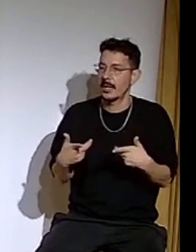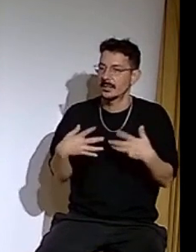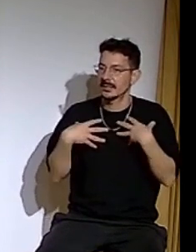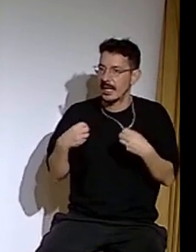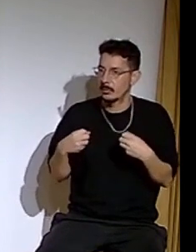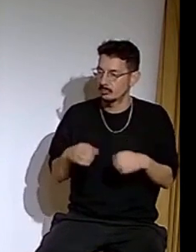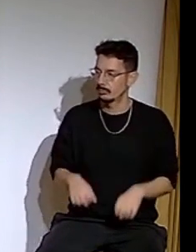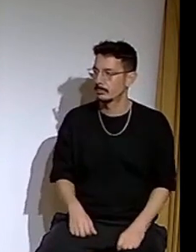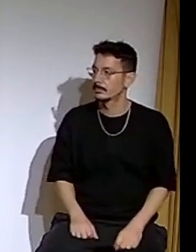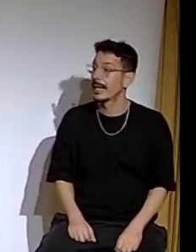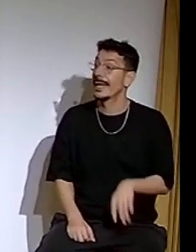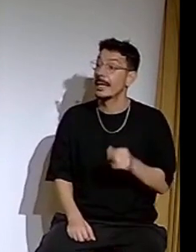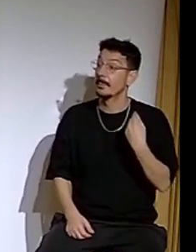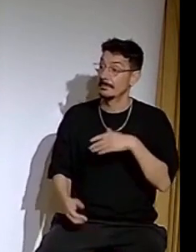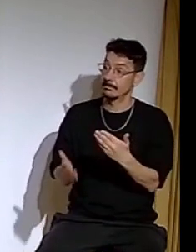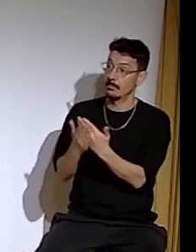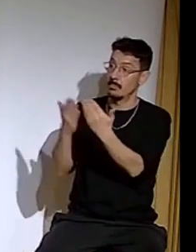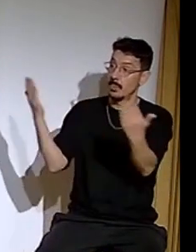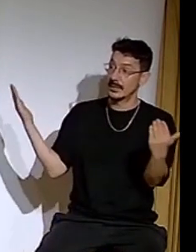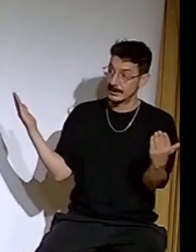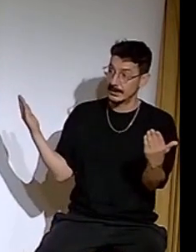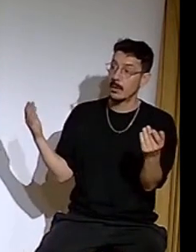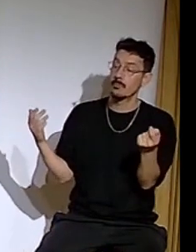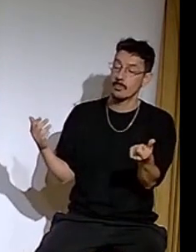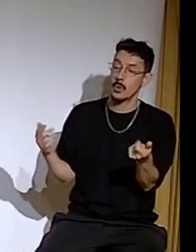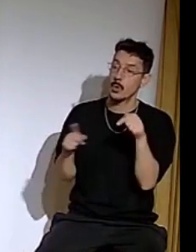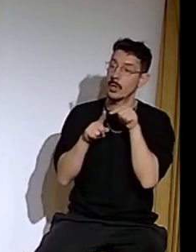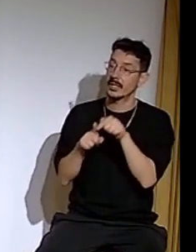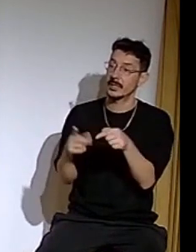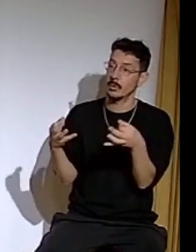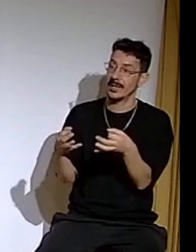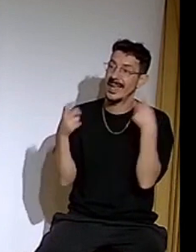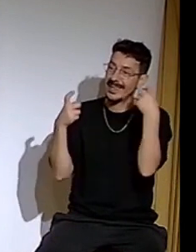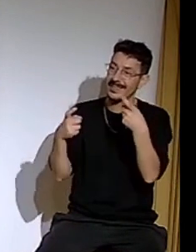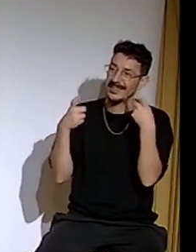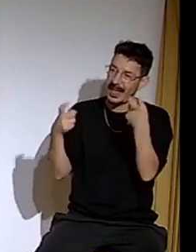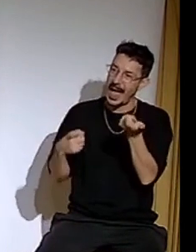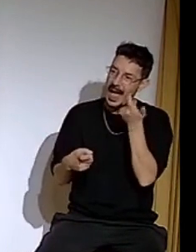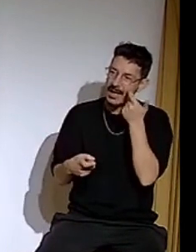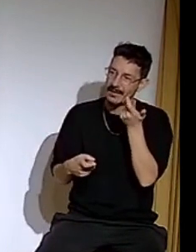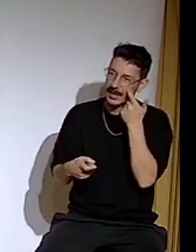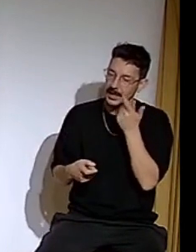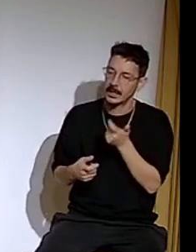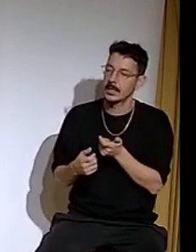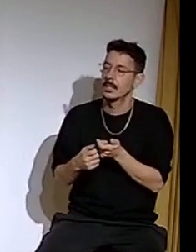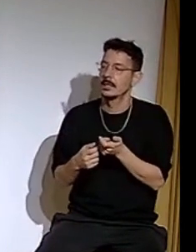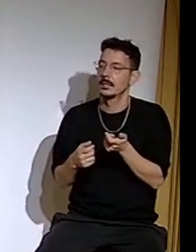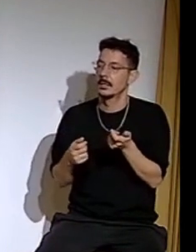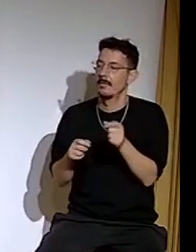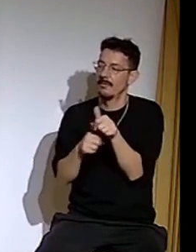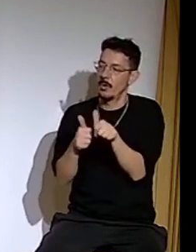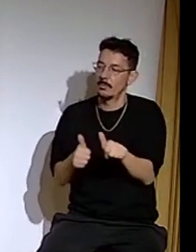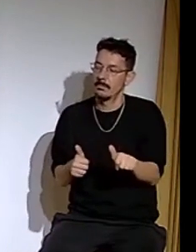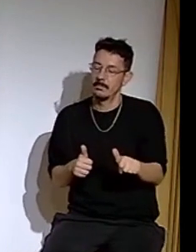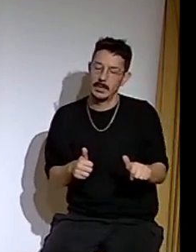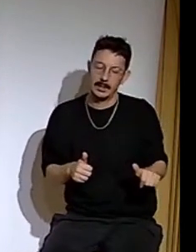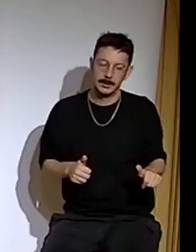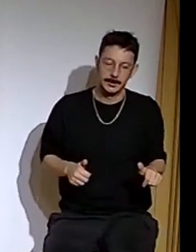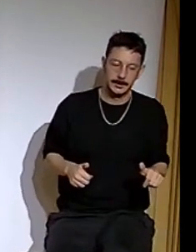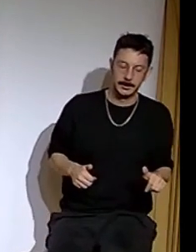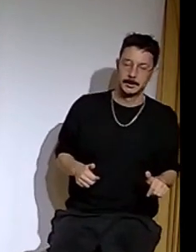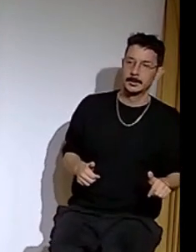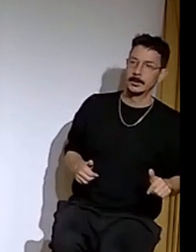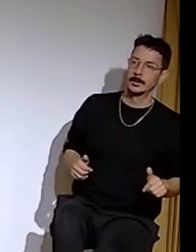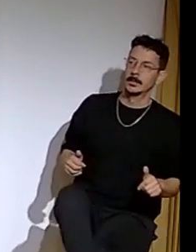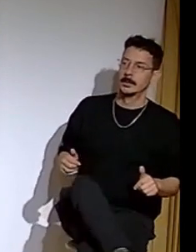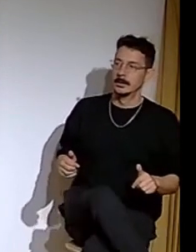la Expo no la muestra es como Bueno pues intentamos como abordar de una manera ya os digo la muestra